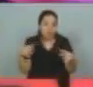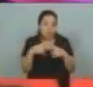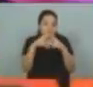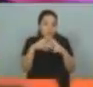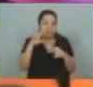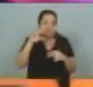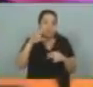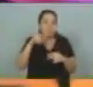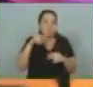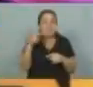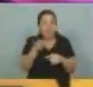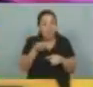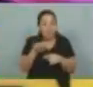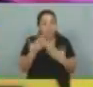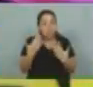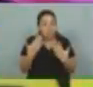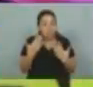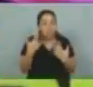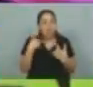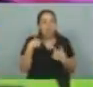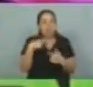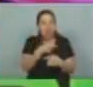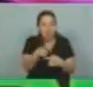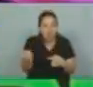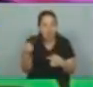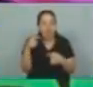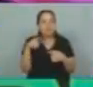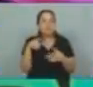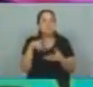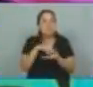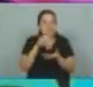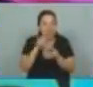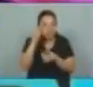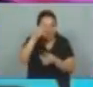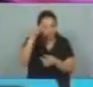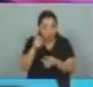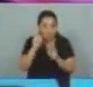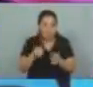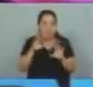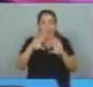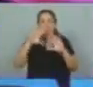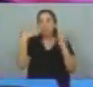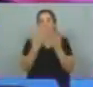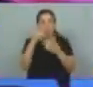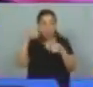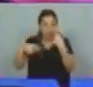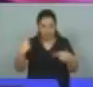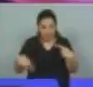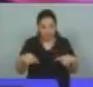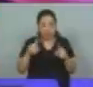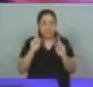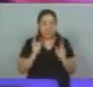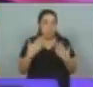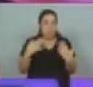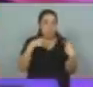y le permita a estas dos adorables féminas poder comprarse no solo un terreno en la luna, sino por todo el universo, y que obviamente puedan